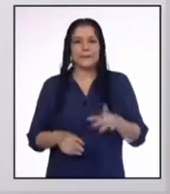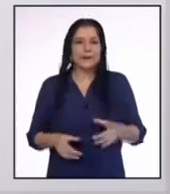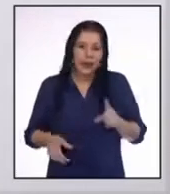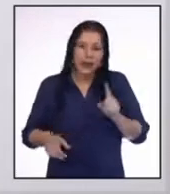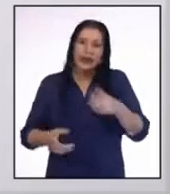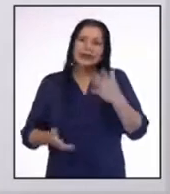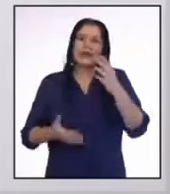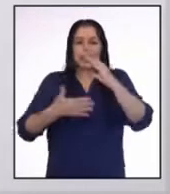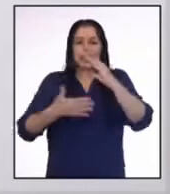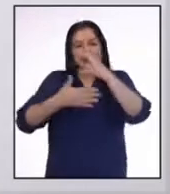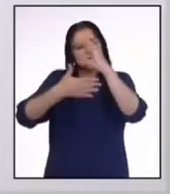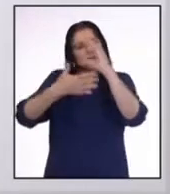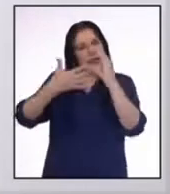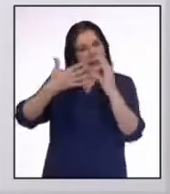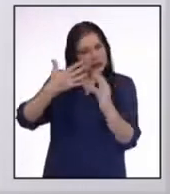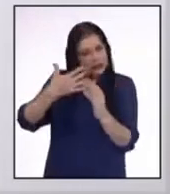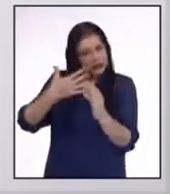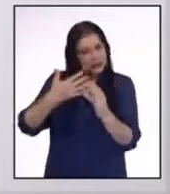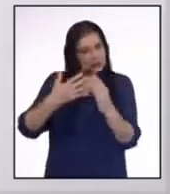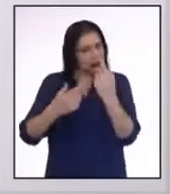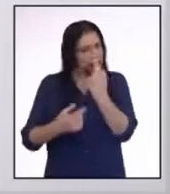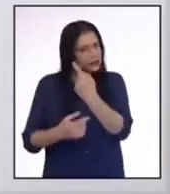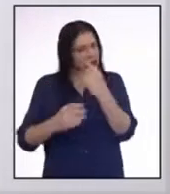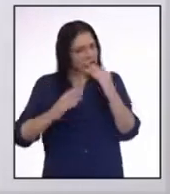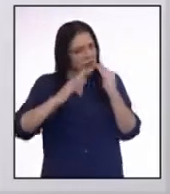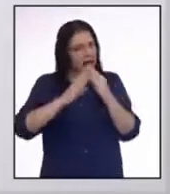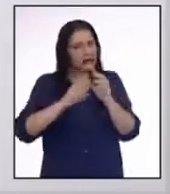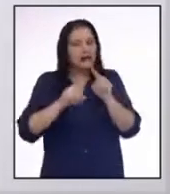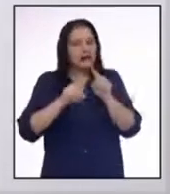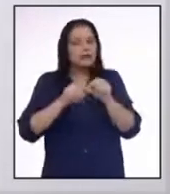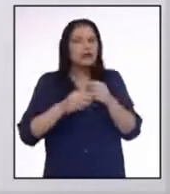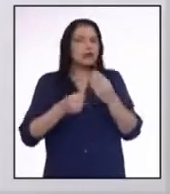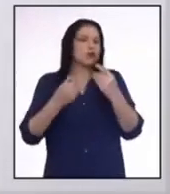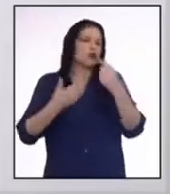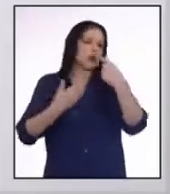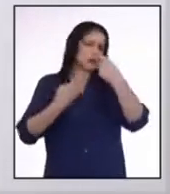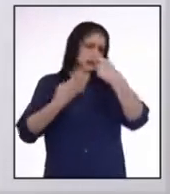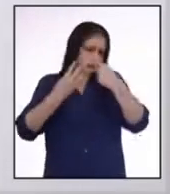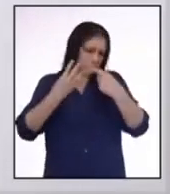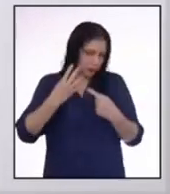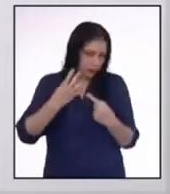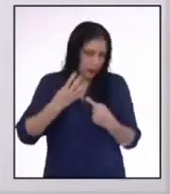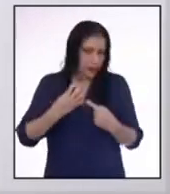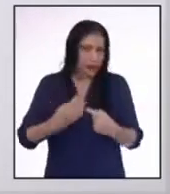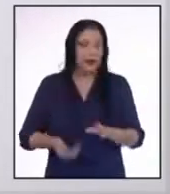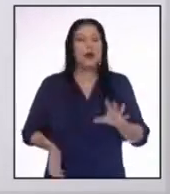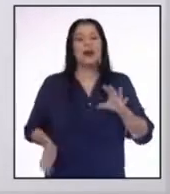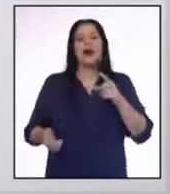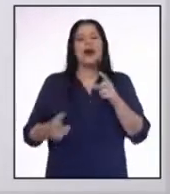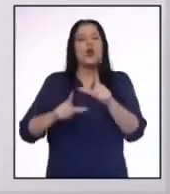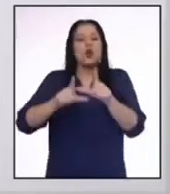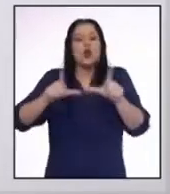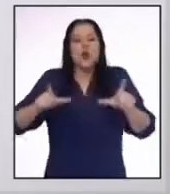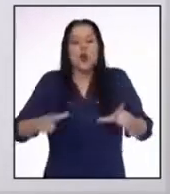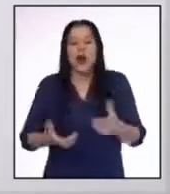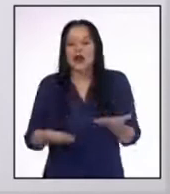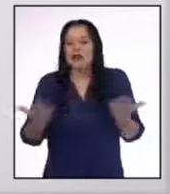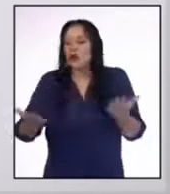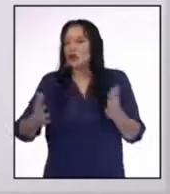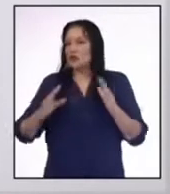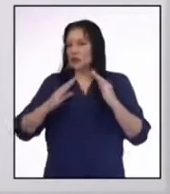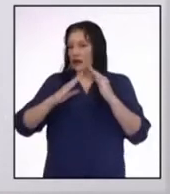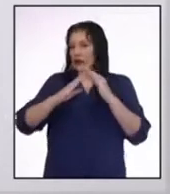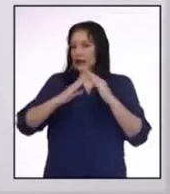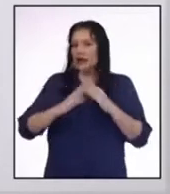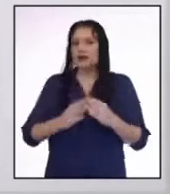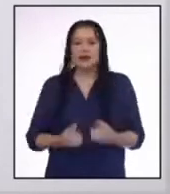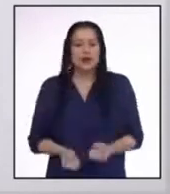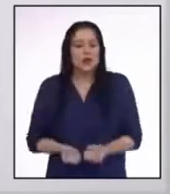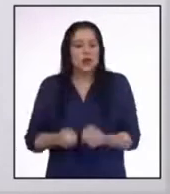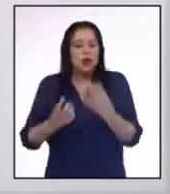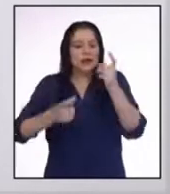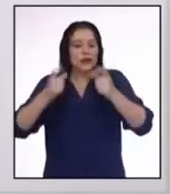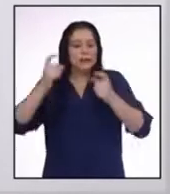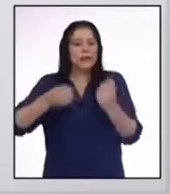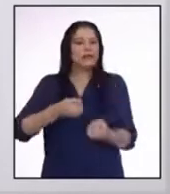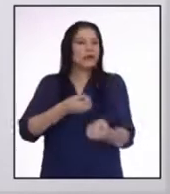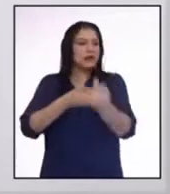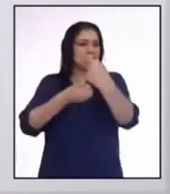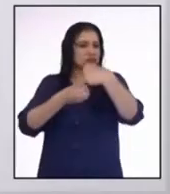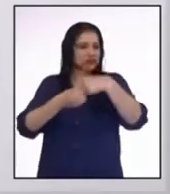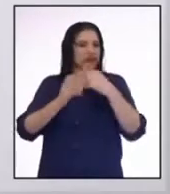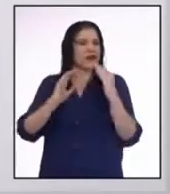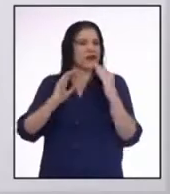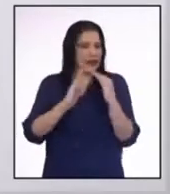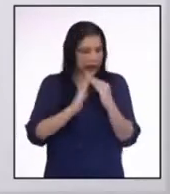Es que las características de las viviendas dependen de muchos factores. El lugar donde se encuentran, la cantidad de personas que viven